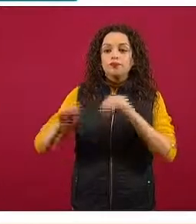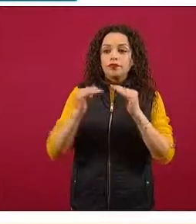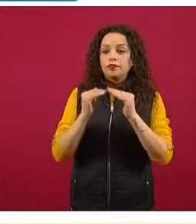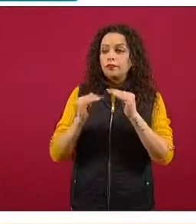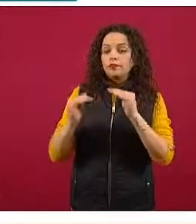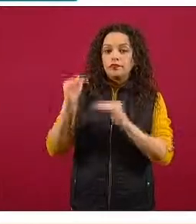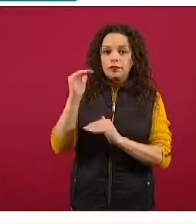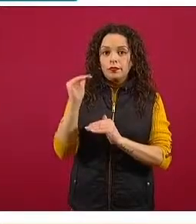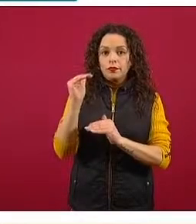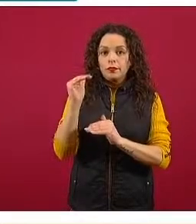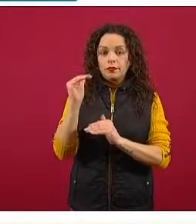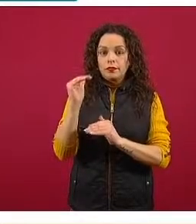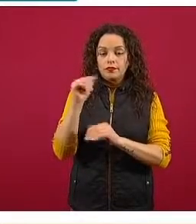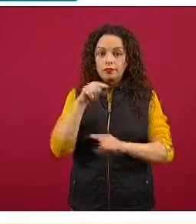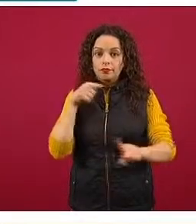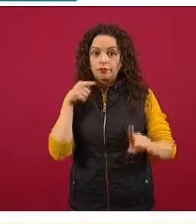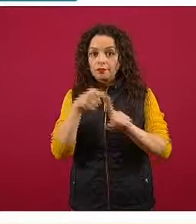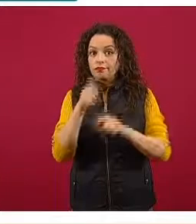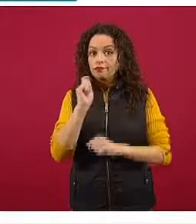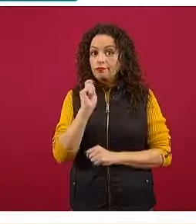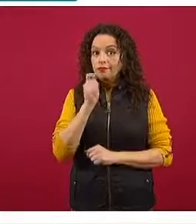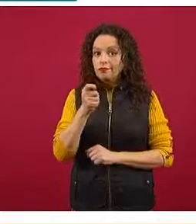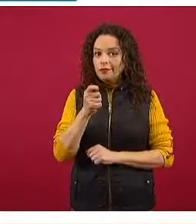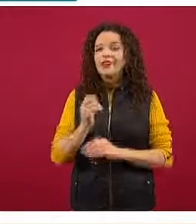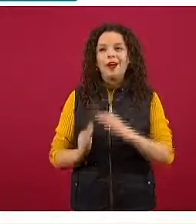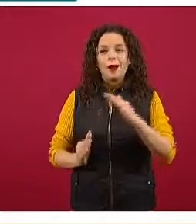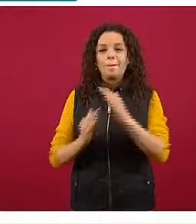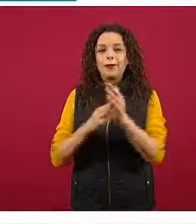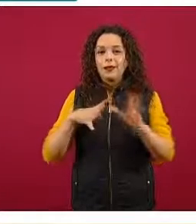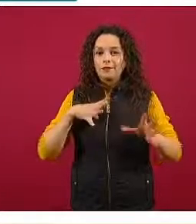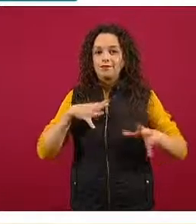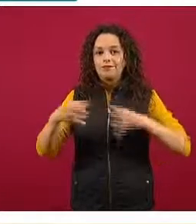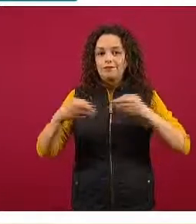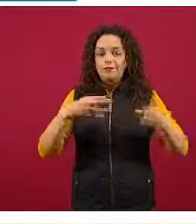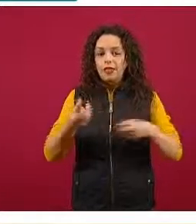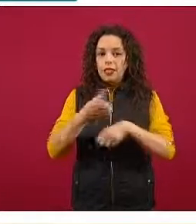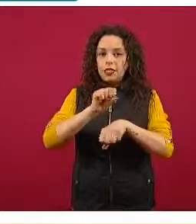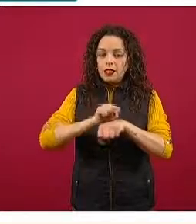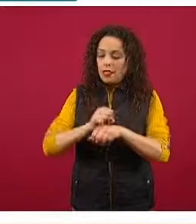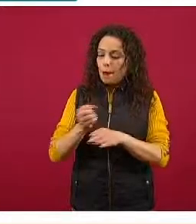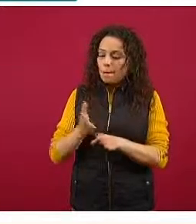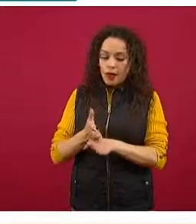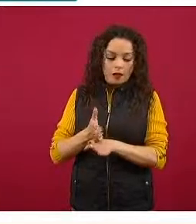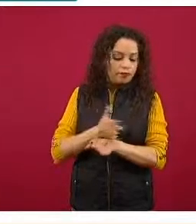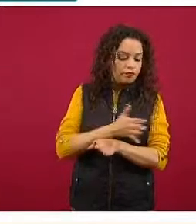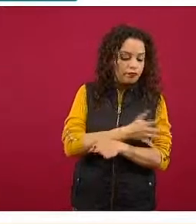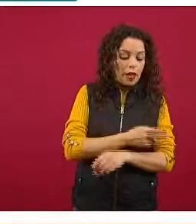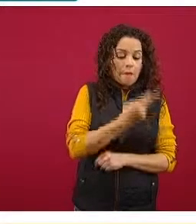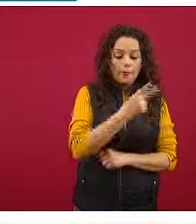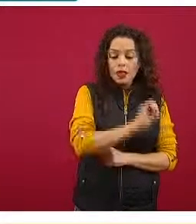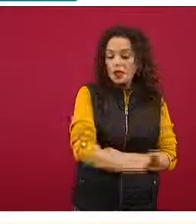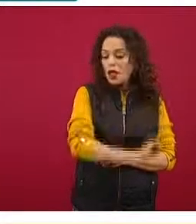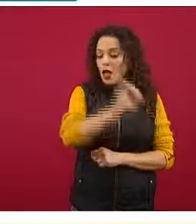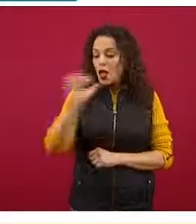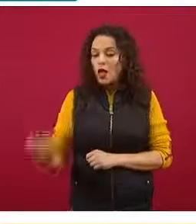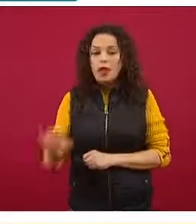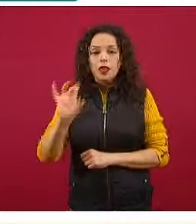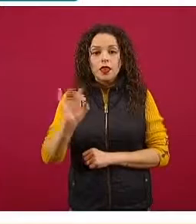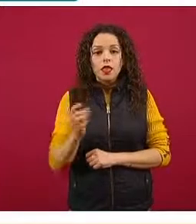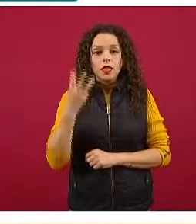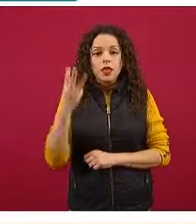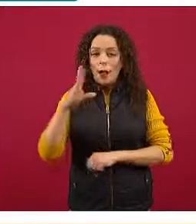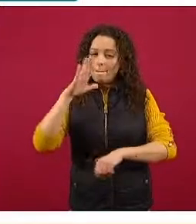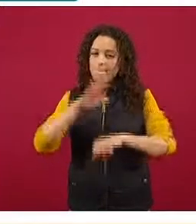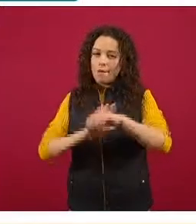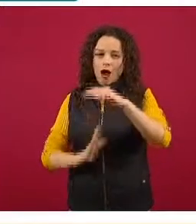conforme a el pico epidémico que tuvimos en semanas previas, de la 25 a la 33, el pico